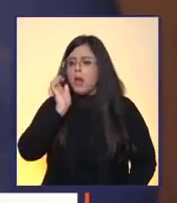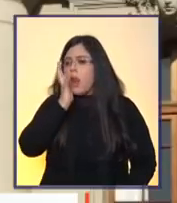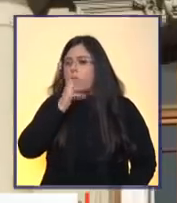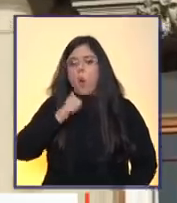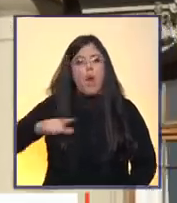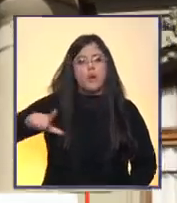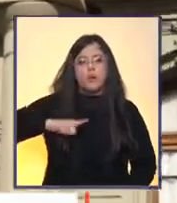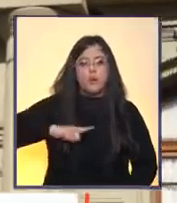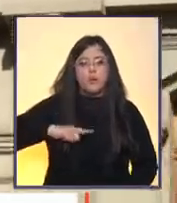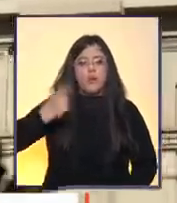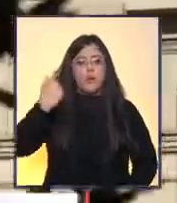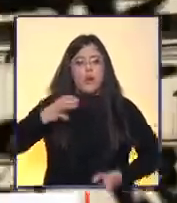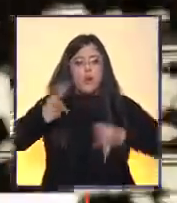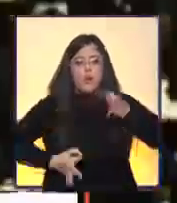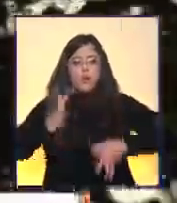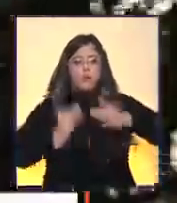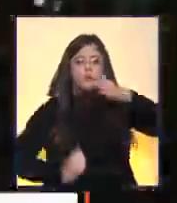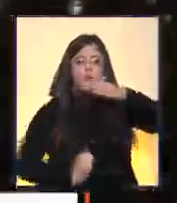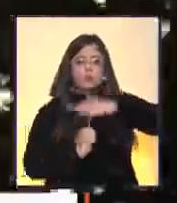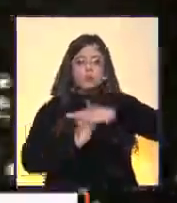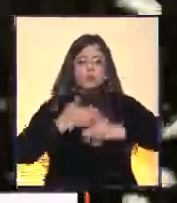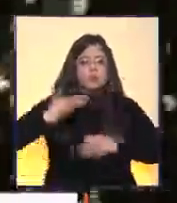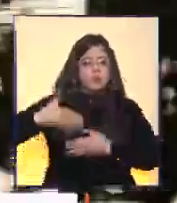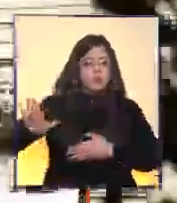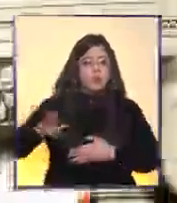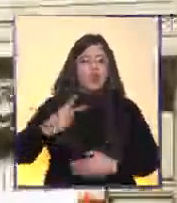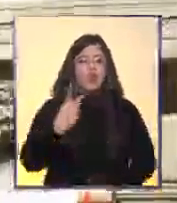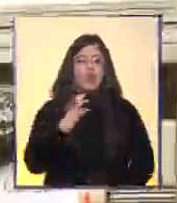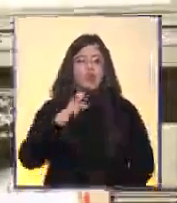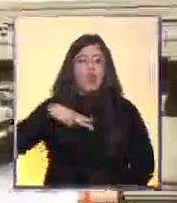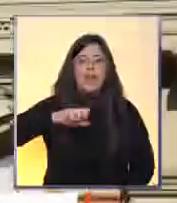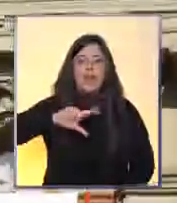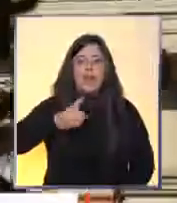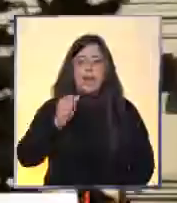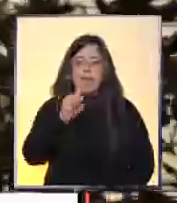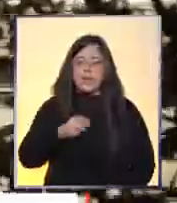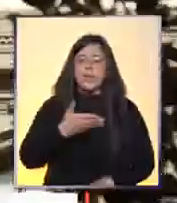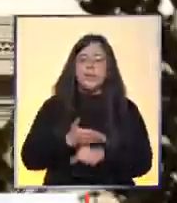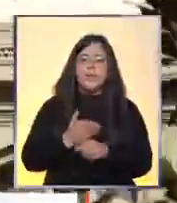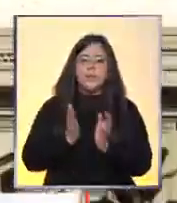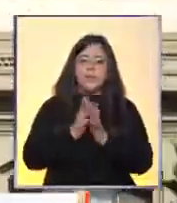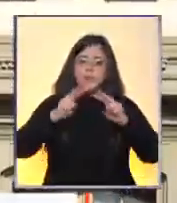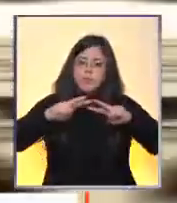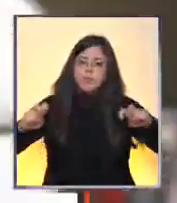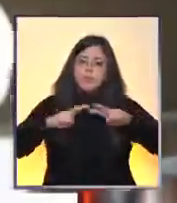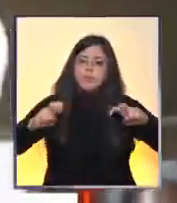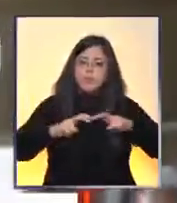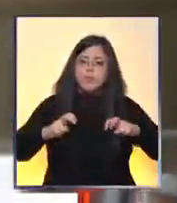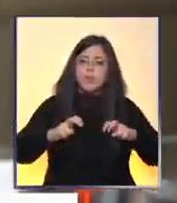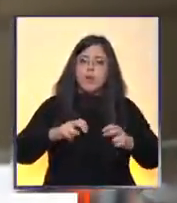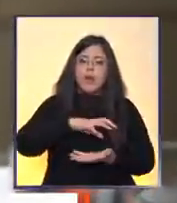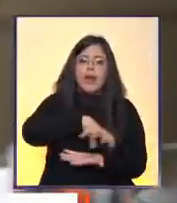Pero la Corte Suprema rechaza la propuesta de Venegas y pide investigar profundamente lo ocurrido en Curacaví.